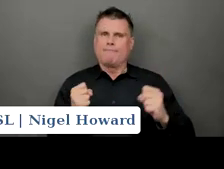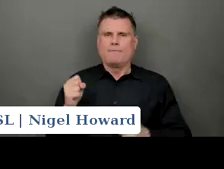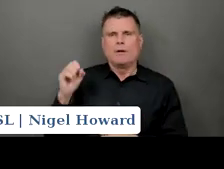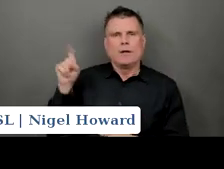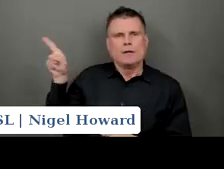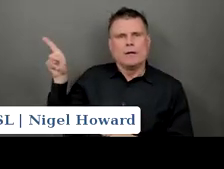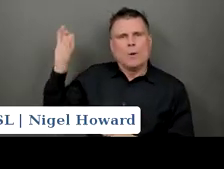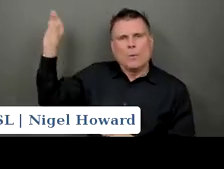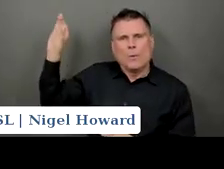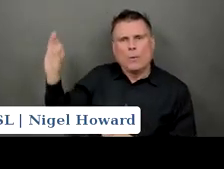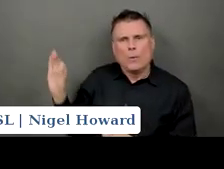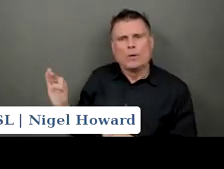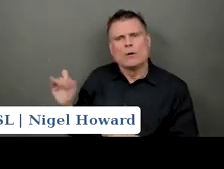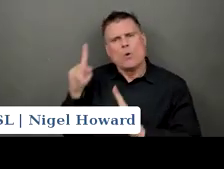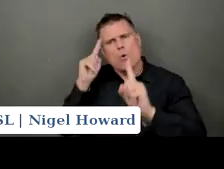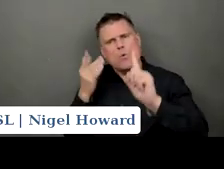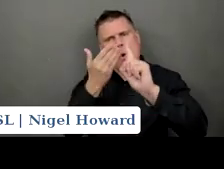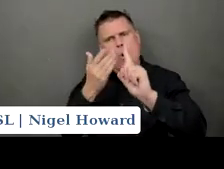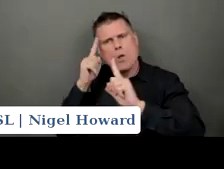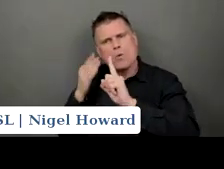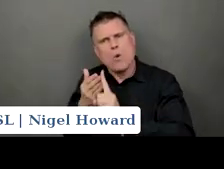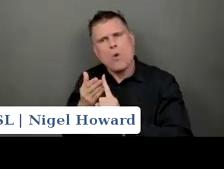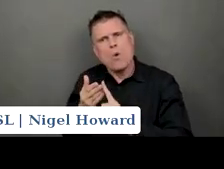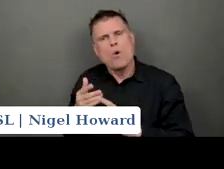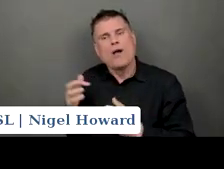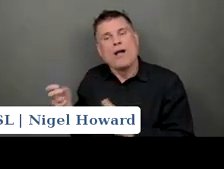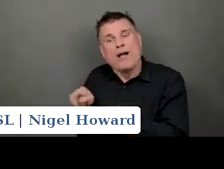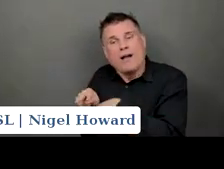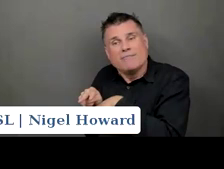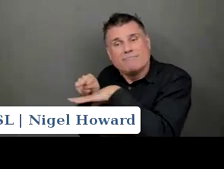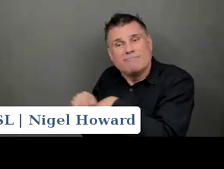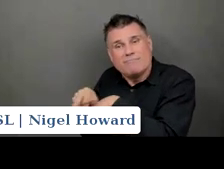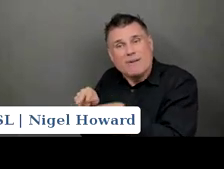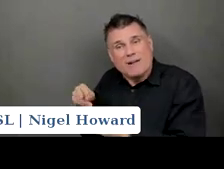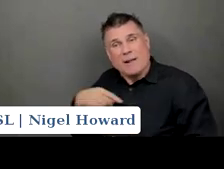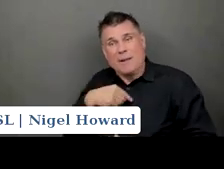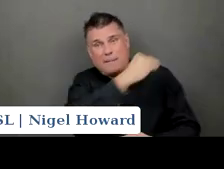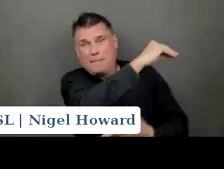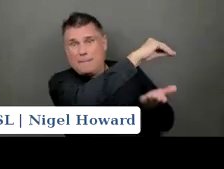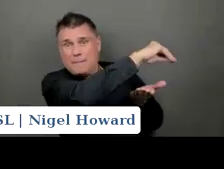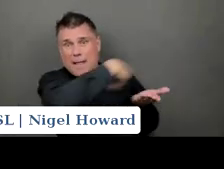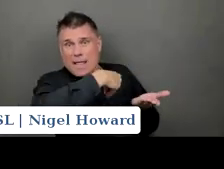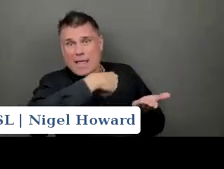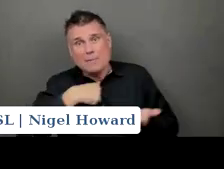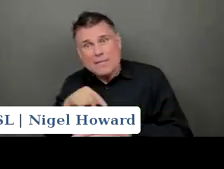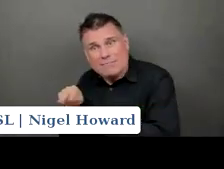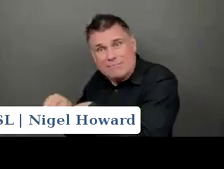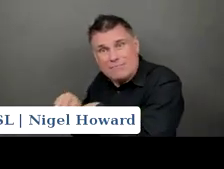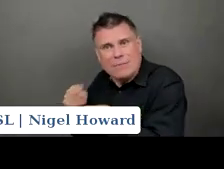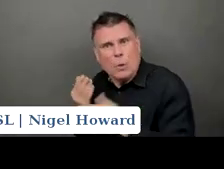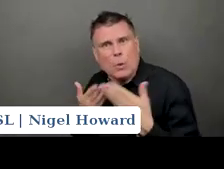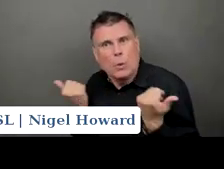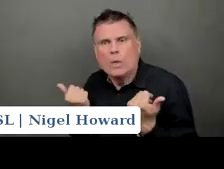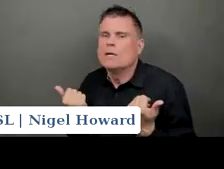cuidados que Loren y Alexander hablaban, la redistribución de esa carga de cuidados para repartir, gracias a estos dispositivos de